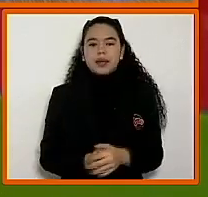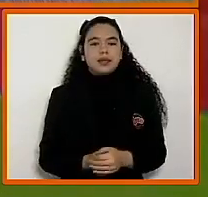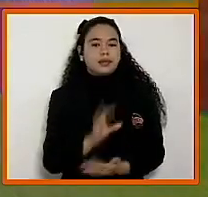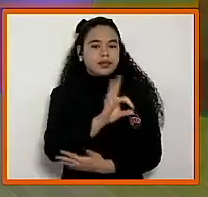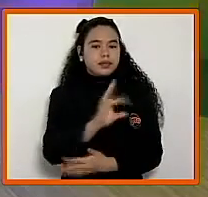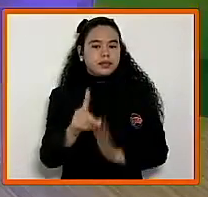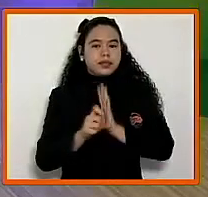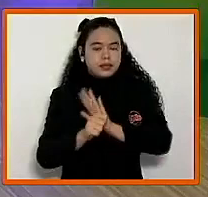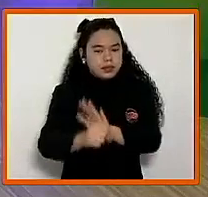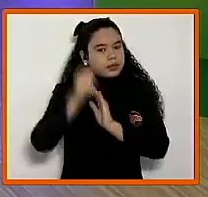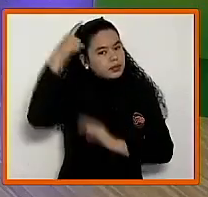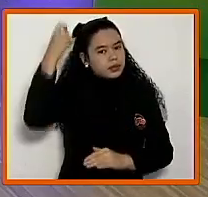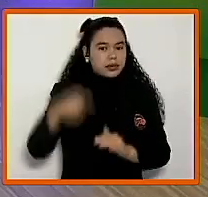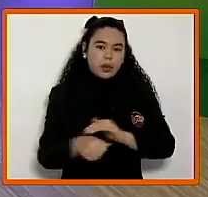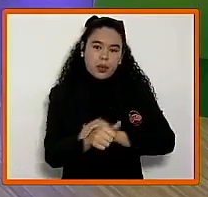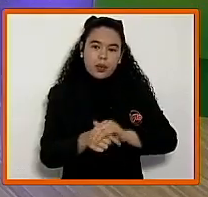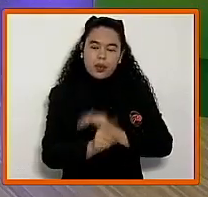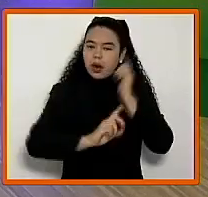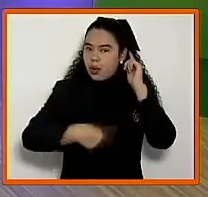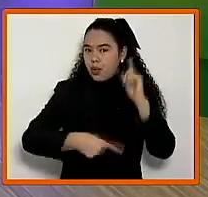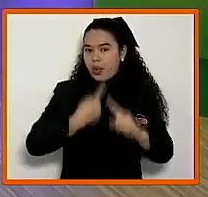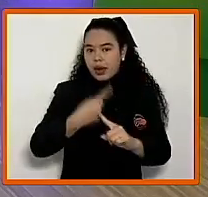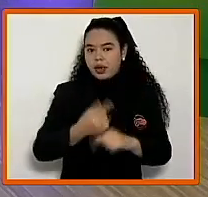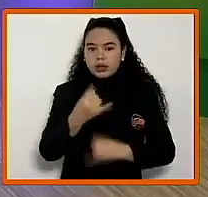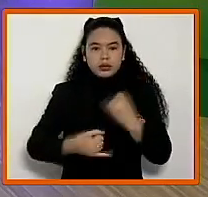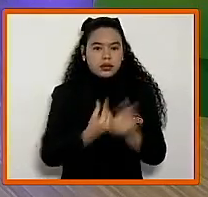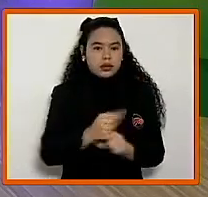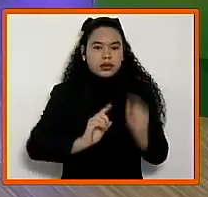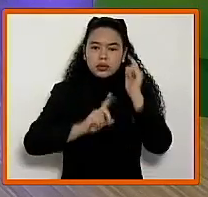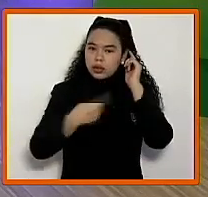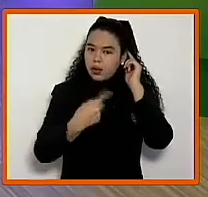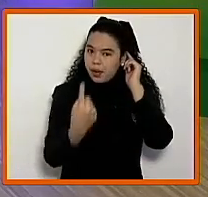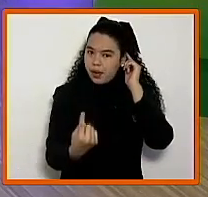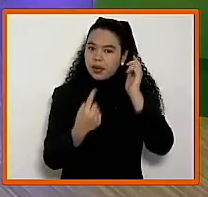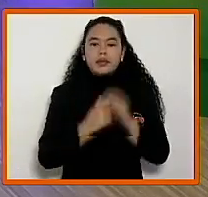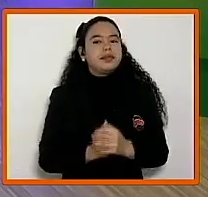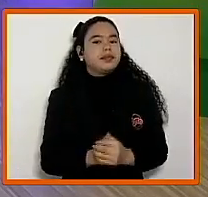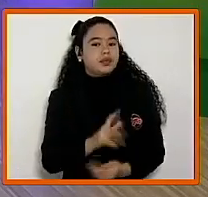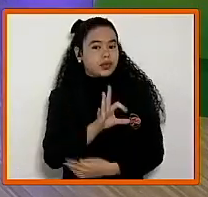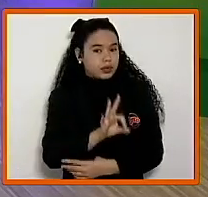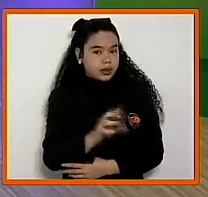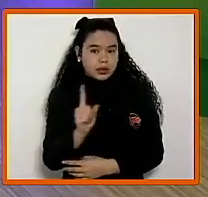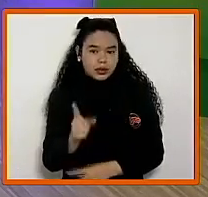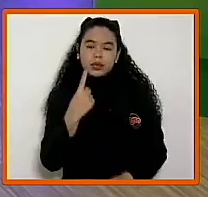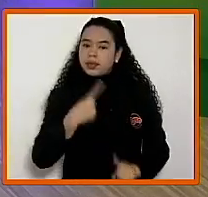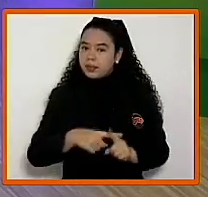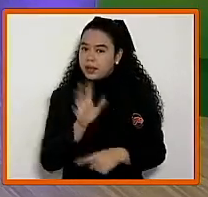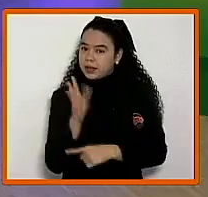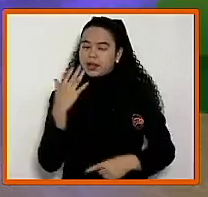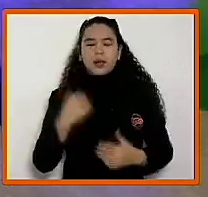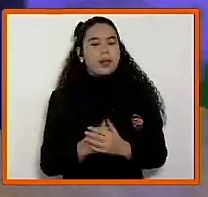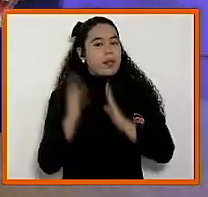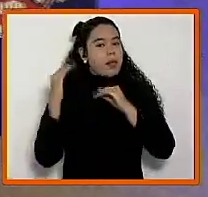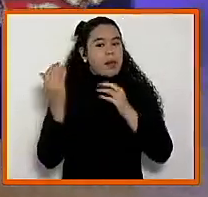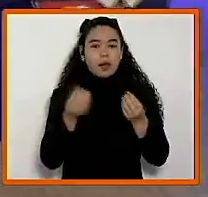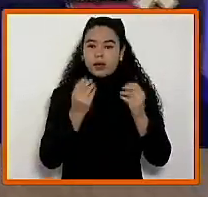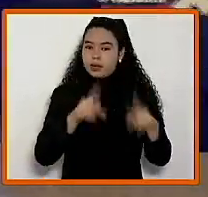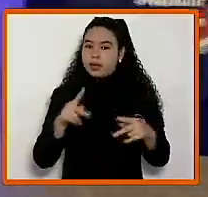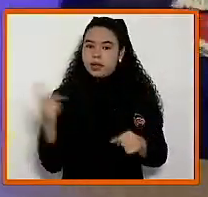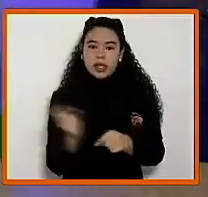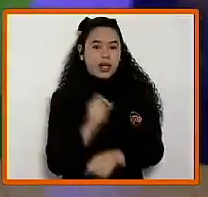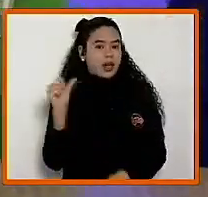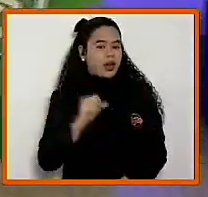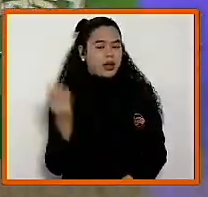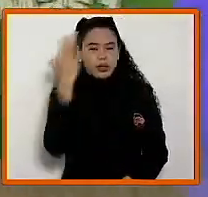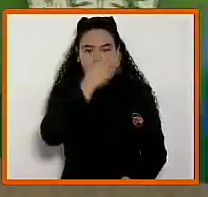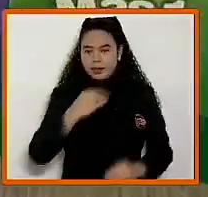sueños tortuga. Para Multi X, jugada gratis. Y para más 1, 91 más 5. Espero que tengamos muchos ganadores esta linda